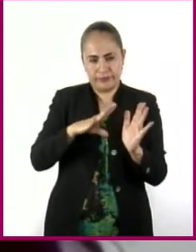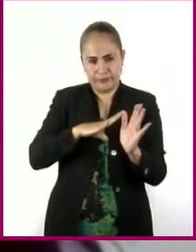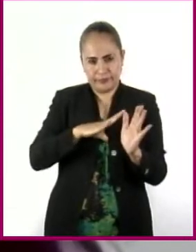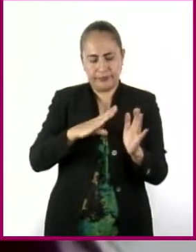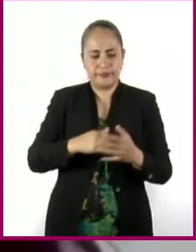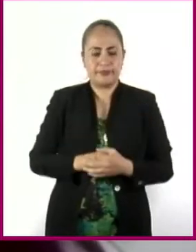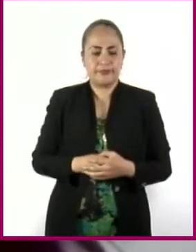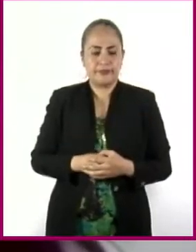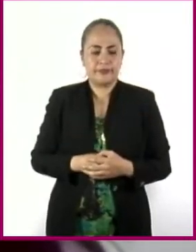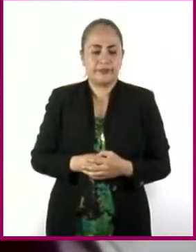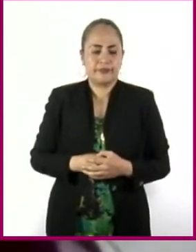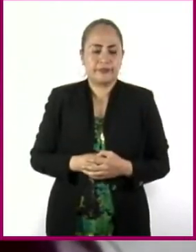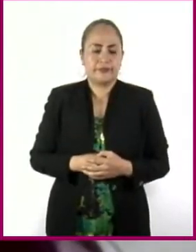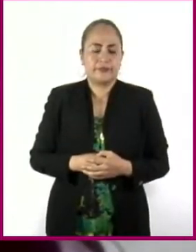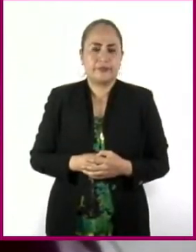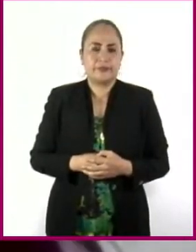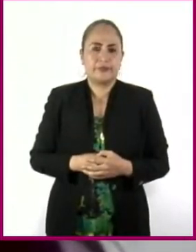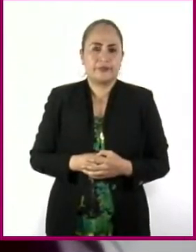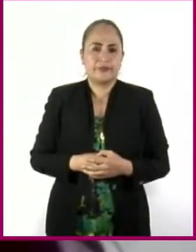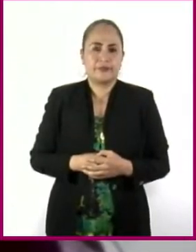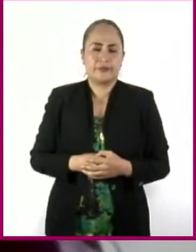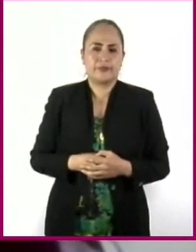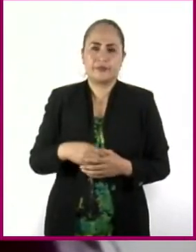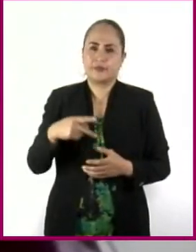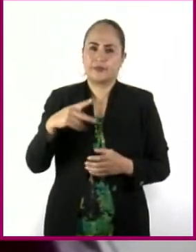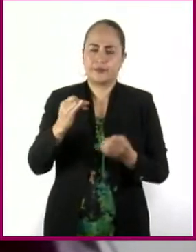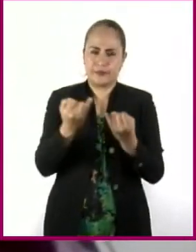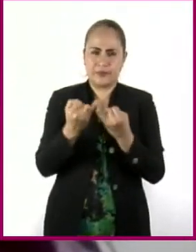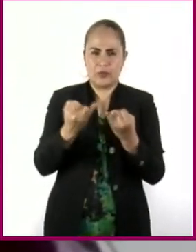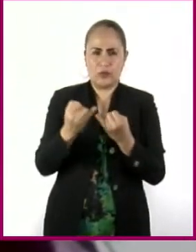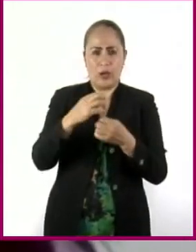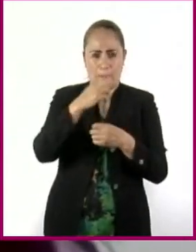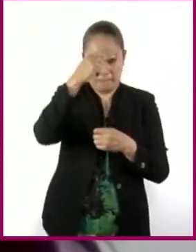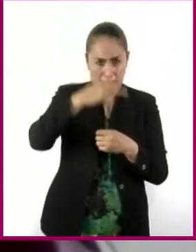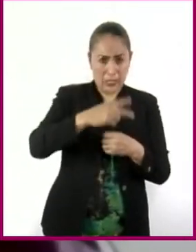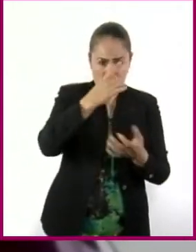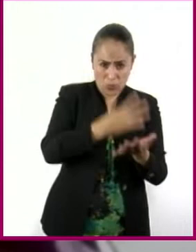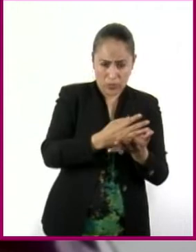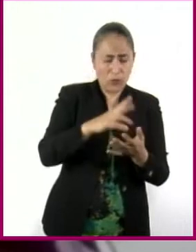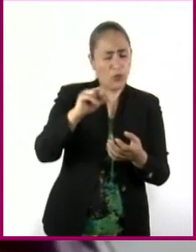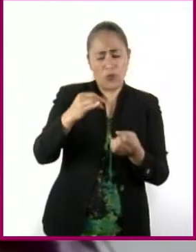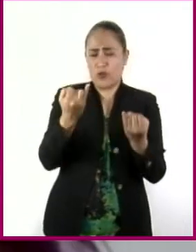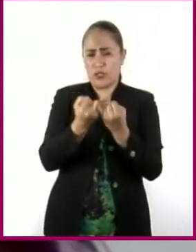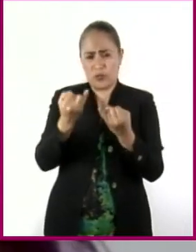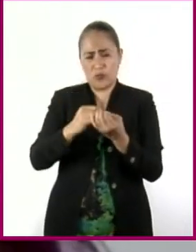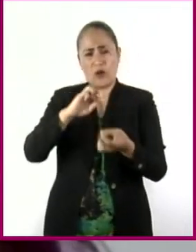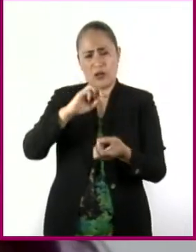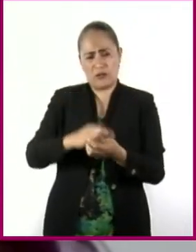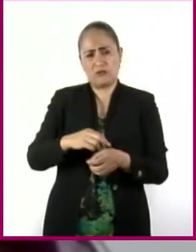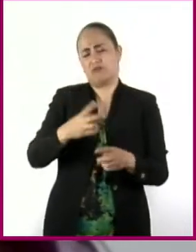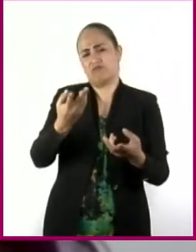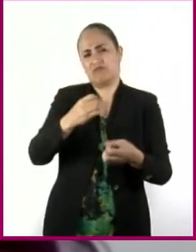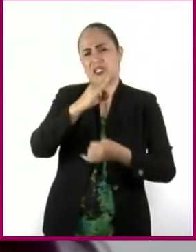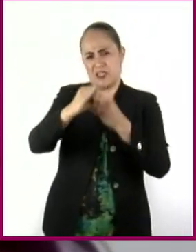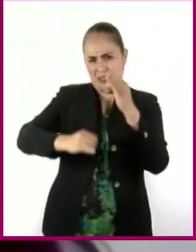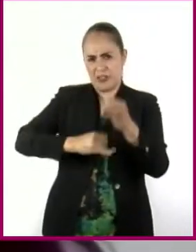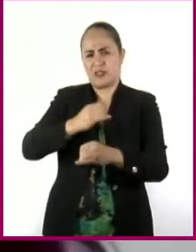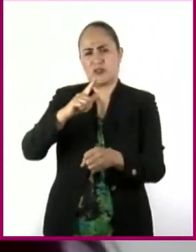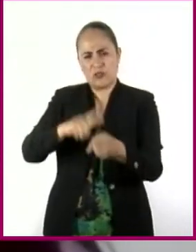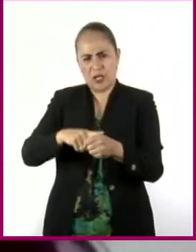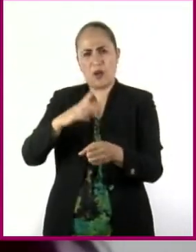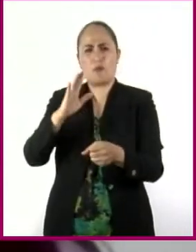plantea justamente, o que se plantea en nuestro país, pero también a nivel internacional con los esfuerzos